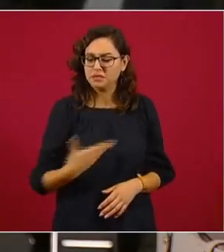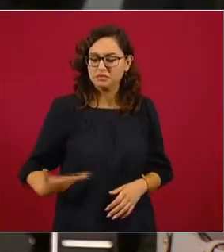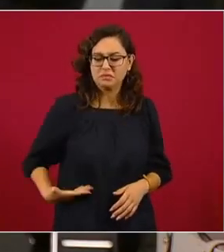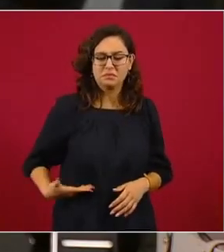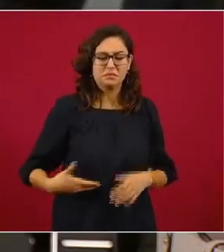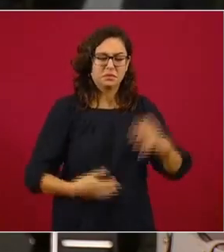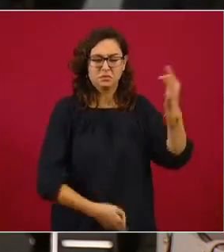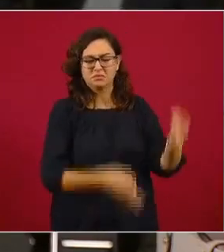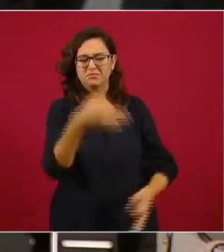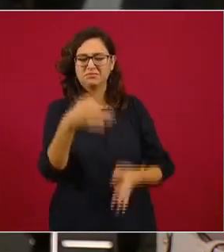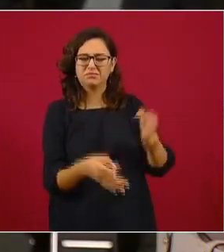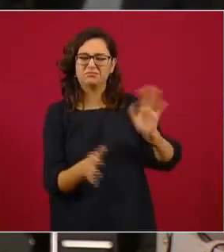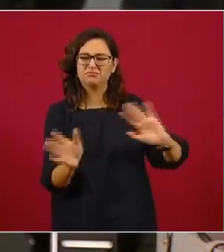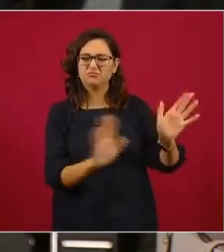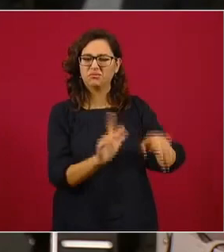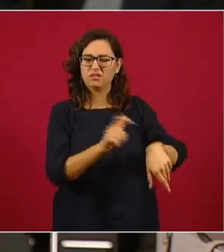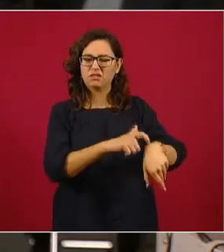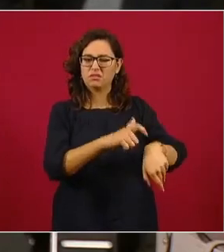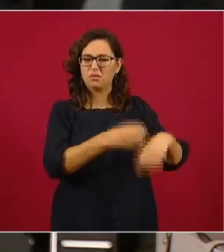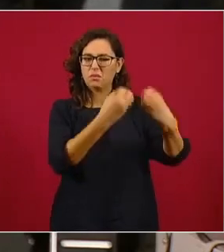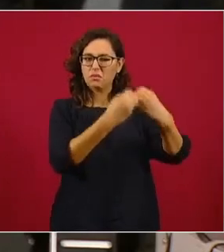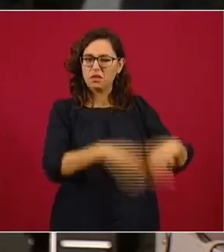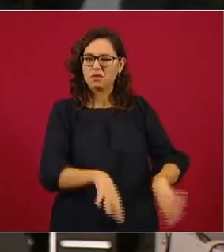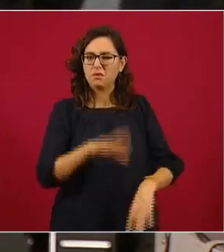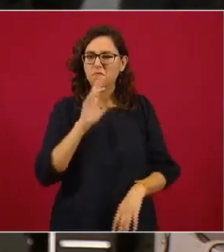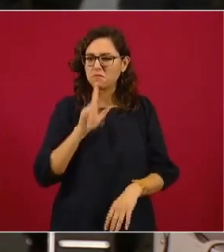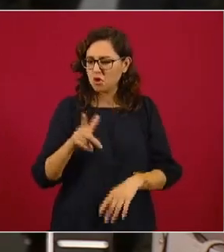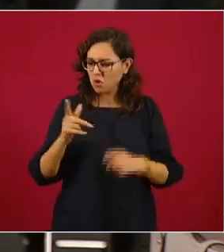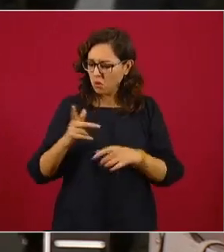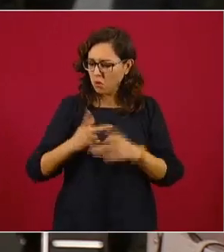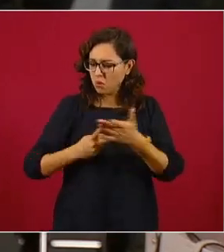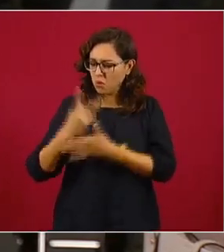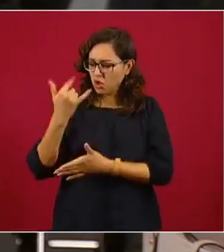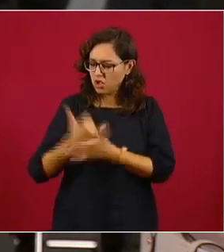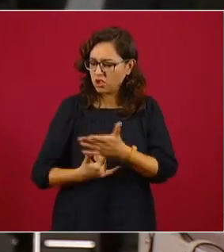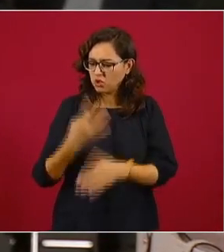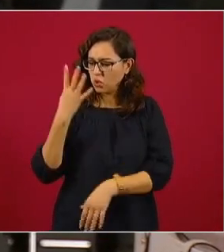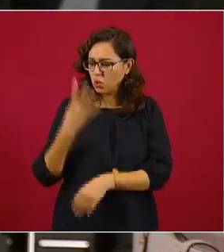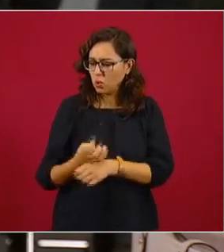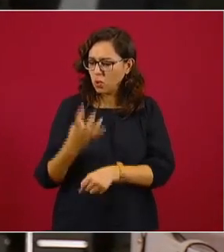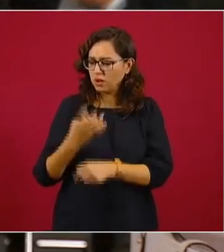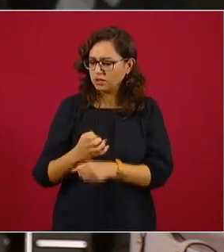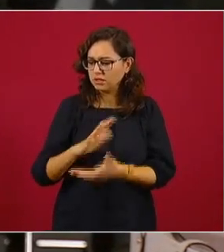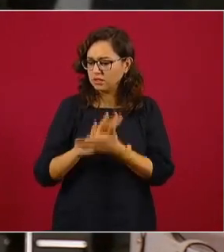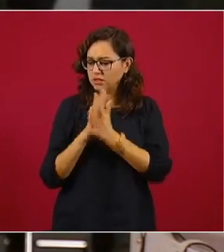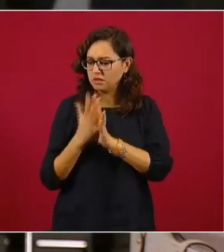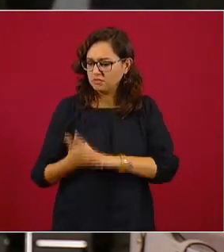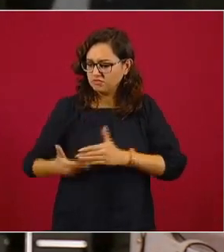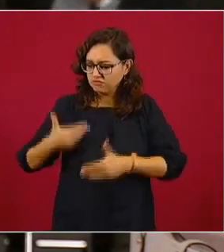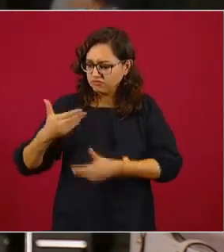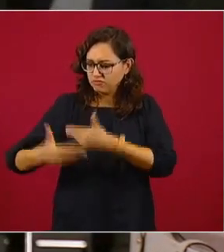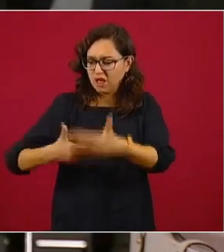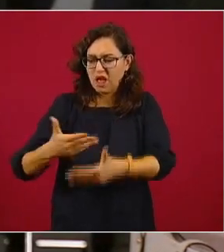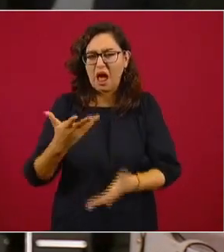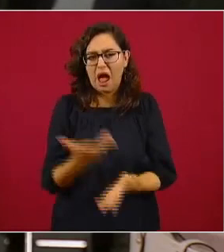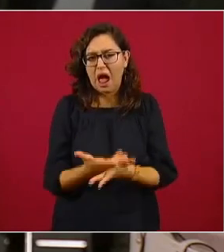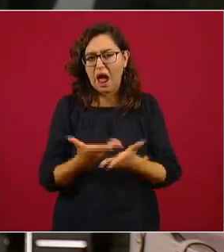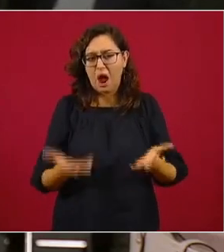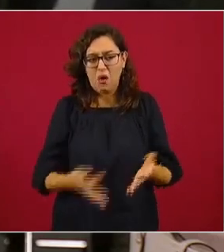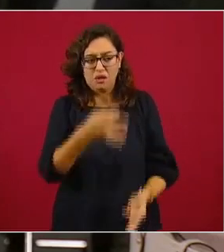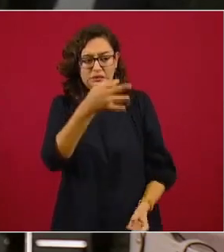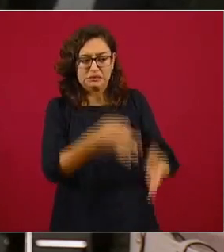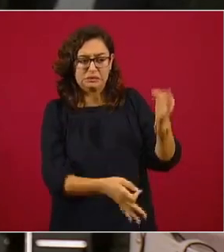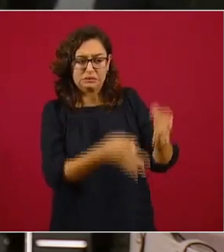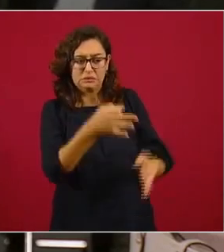Cuarta Transformación. ¿Cree que esta consulta, expresidentes, podría afectar la consideración de la 4T? ¿Espera una embestida de